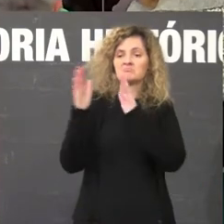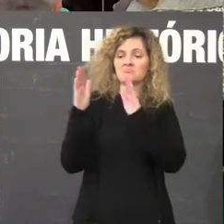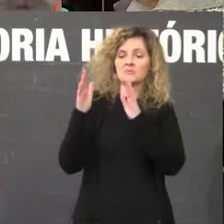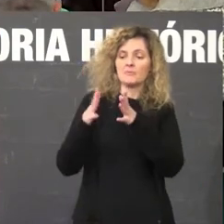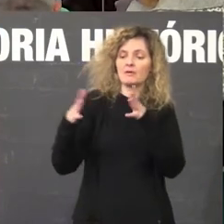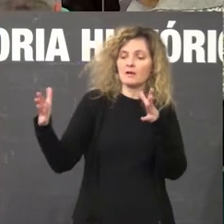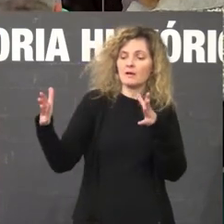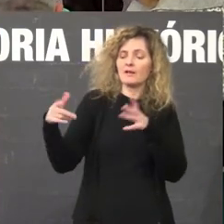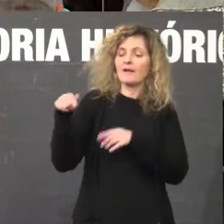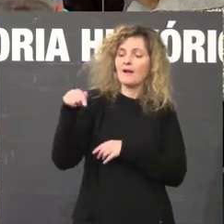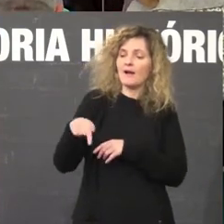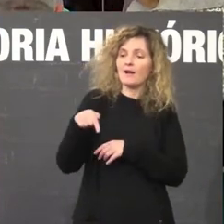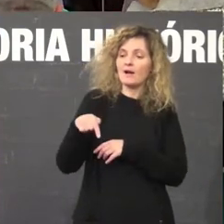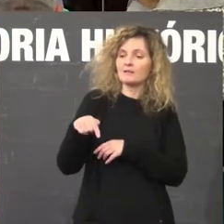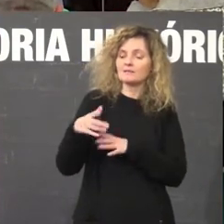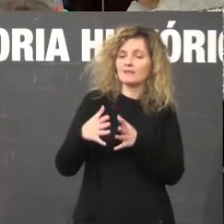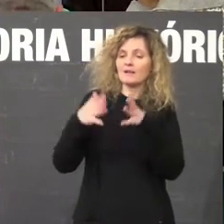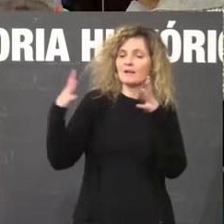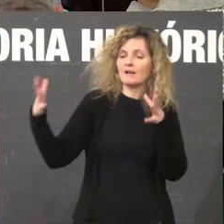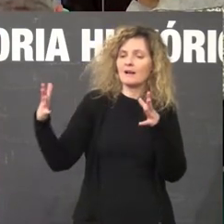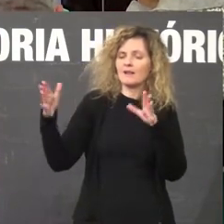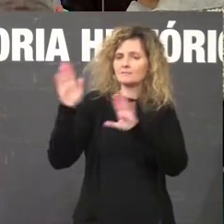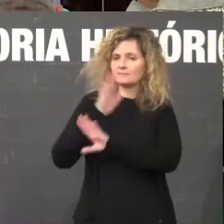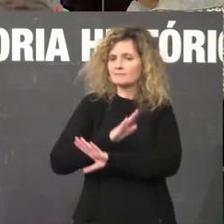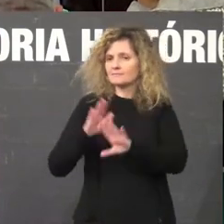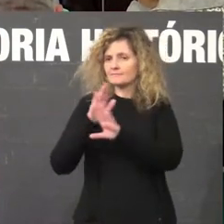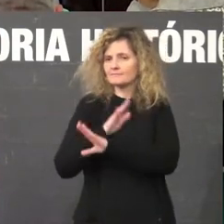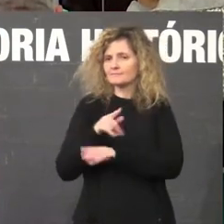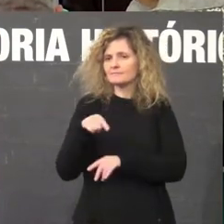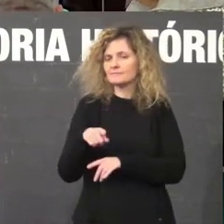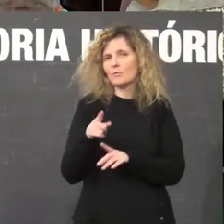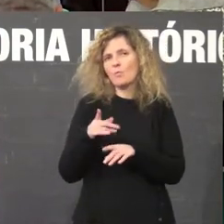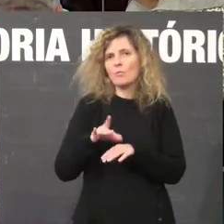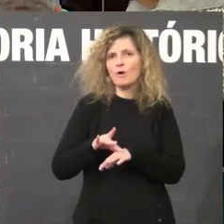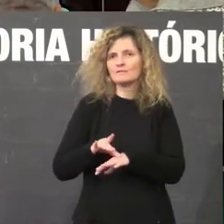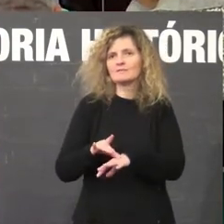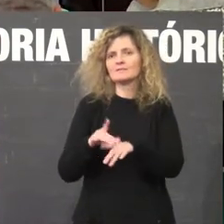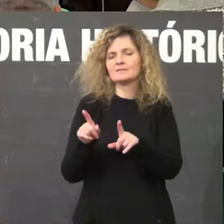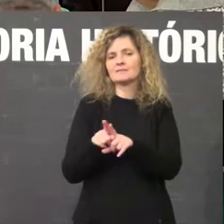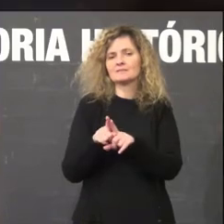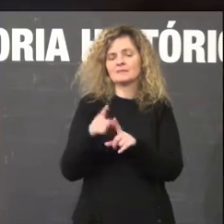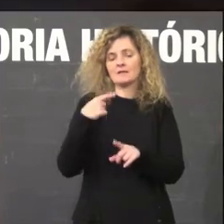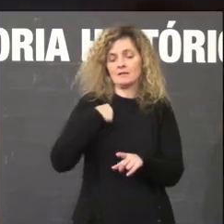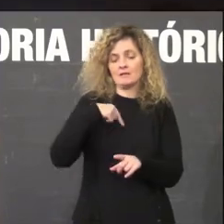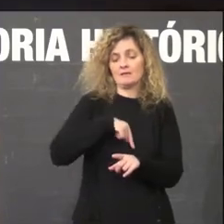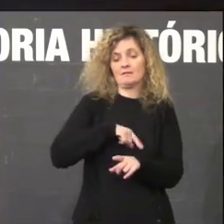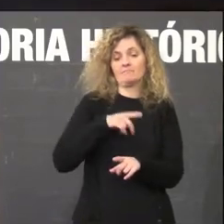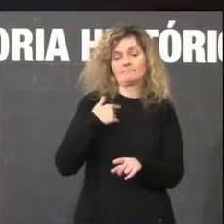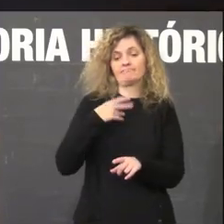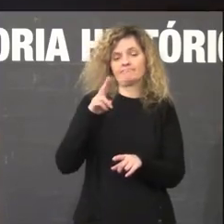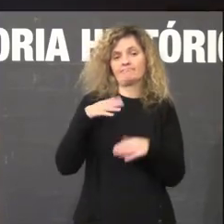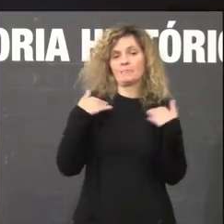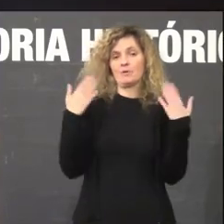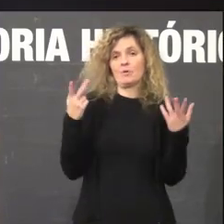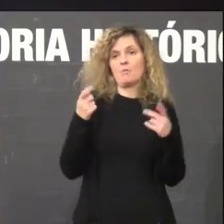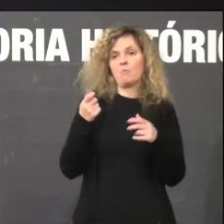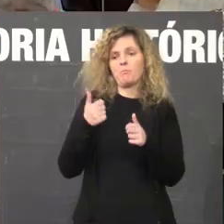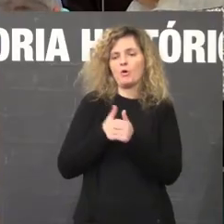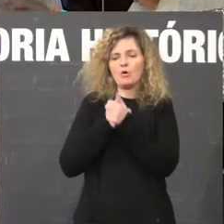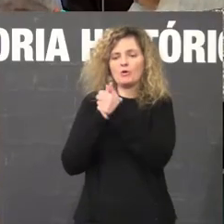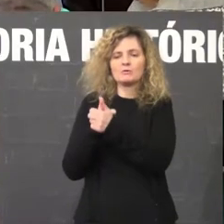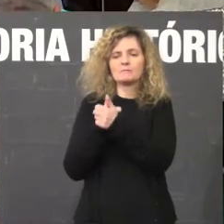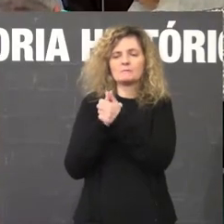grande e aí na clandestinidade, seguindo un pouco, eu xa me consideraba anarquista, seguindo un pouco a